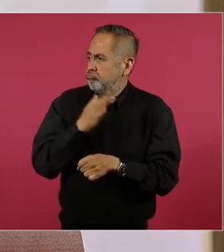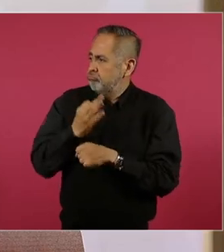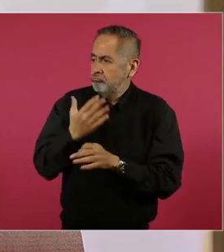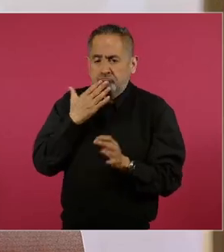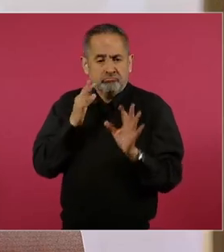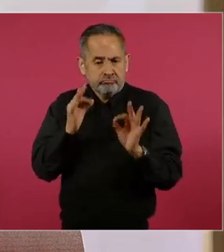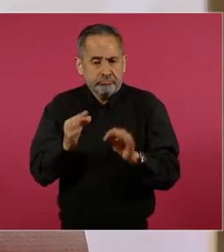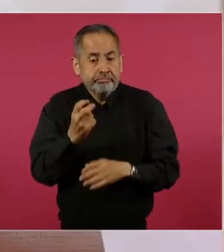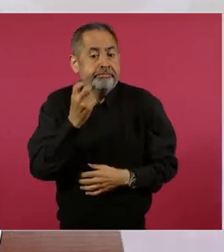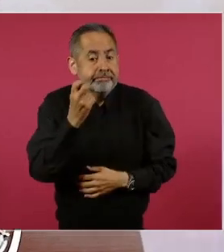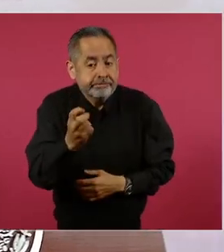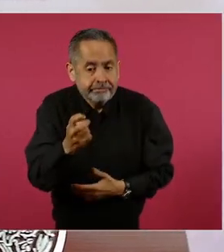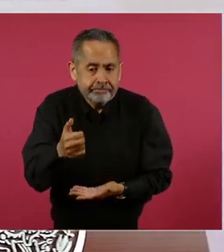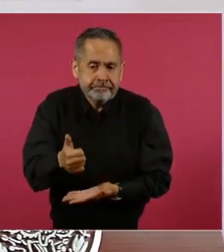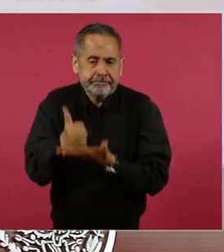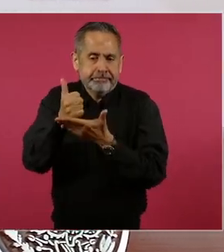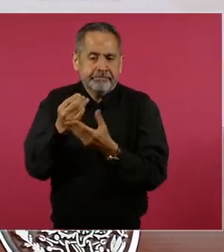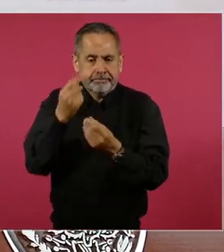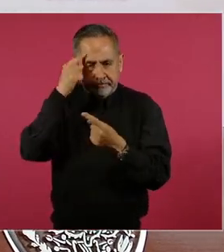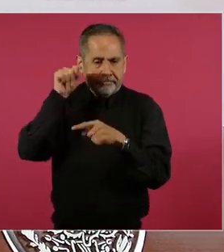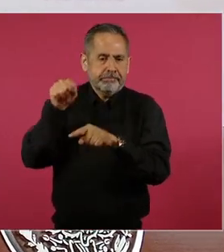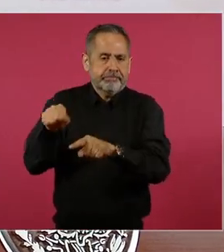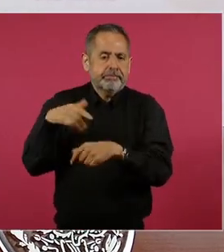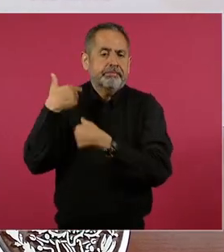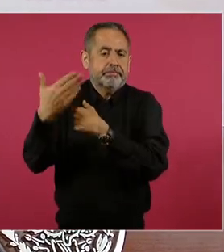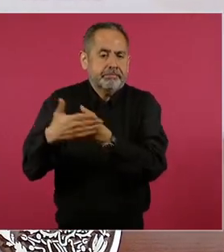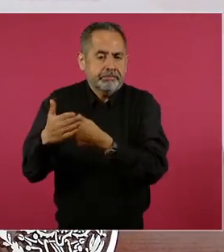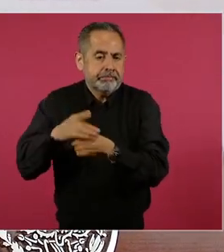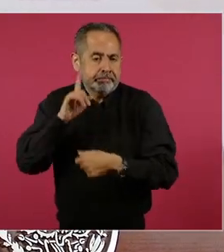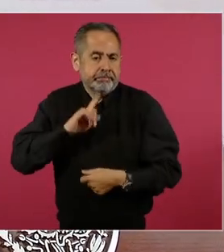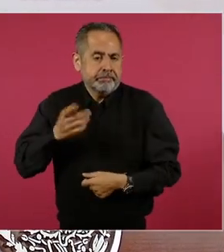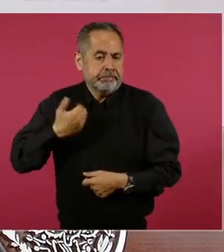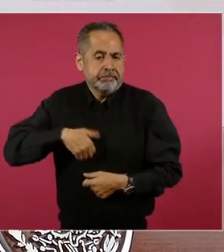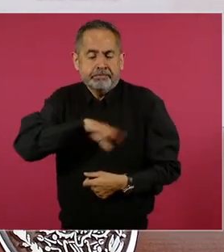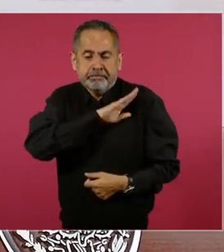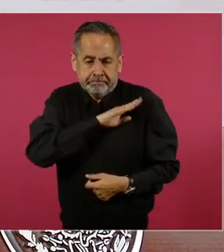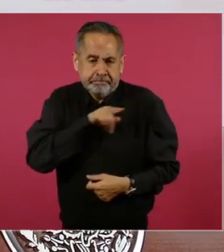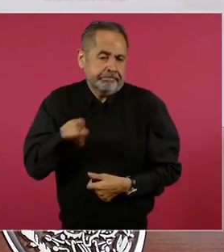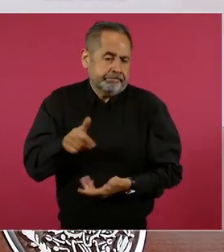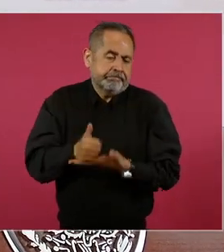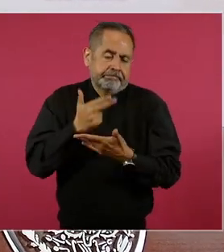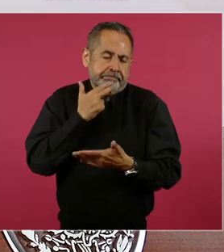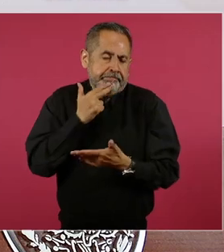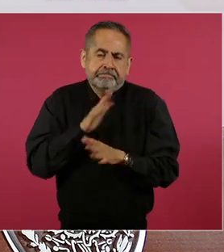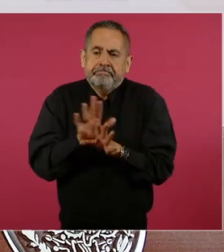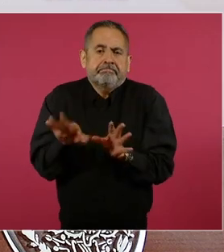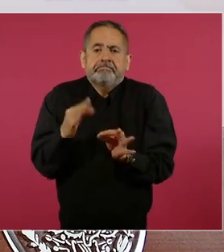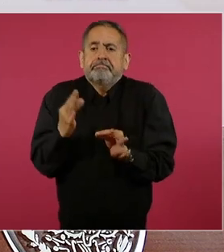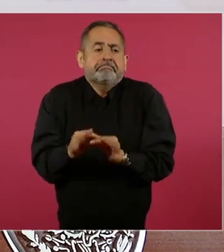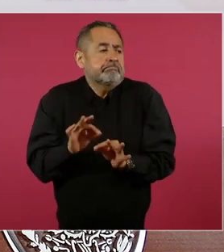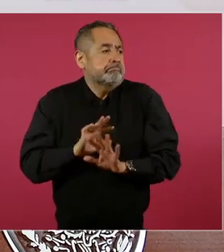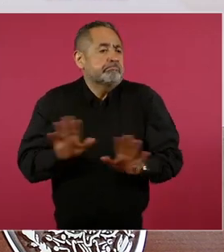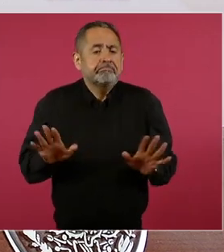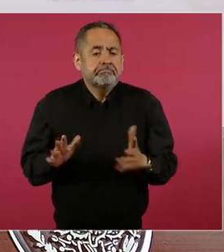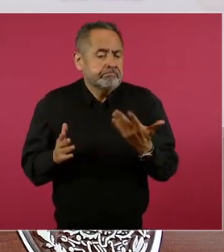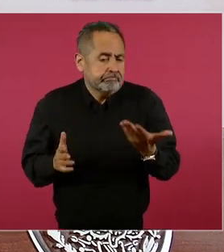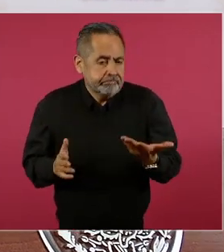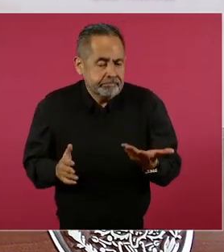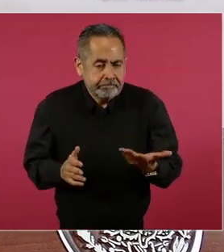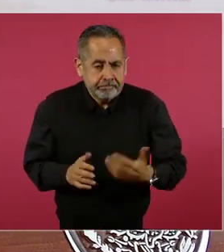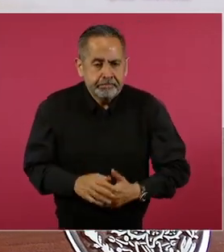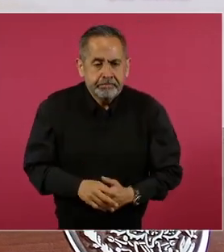Eso le va a ayudar mucho a la próxima presidenta y